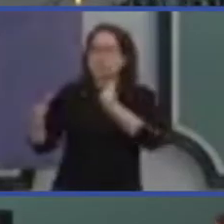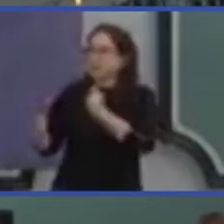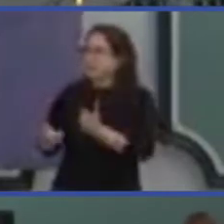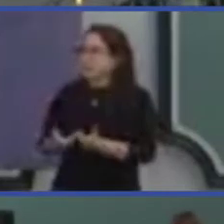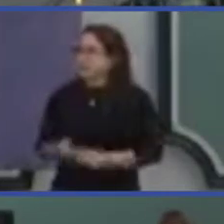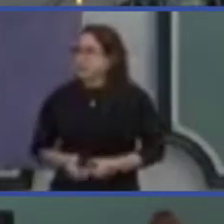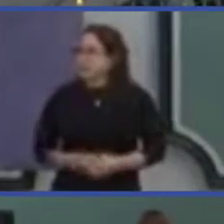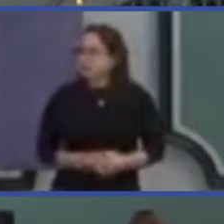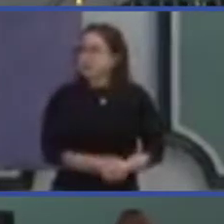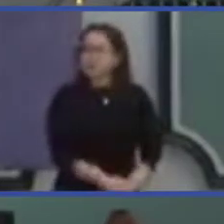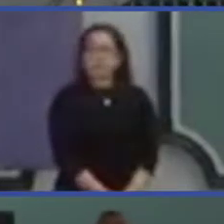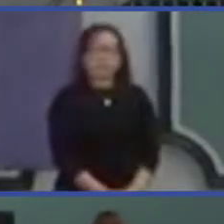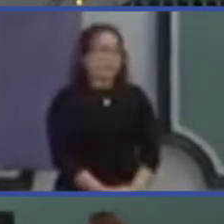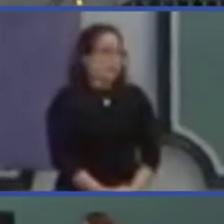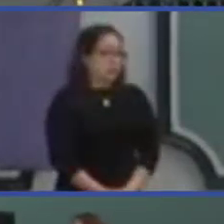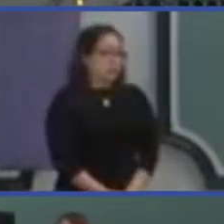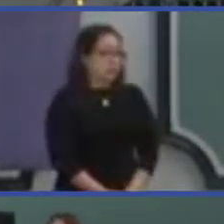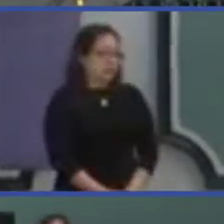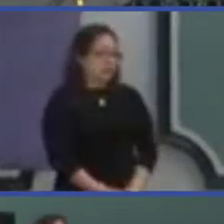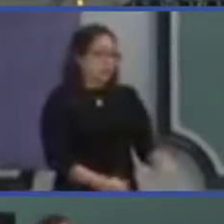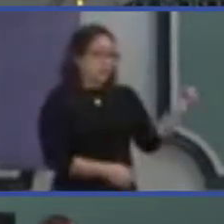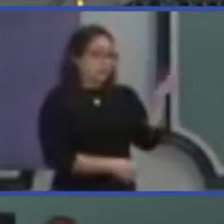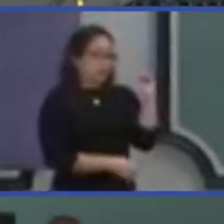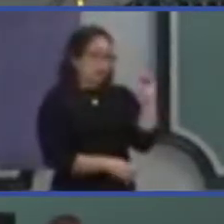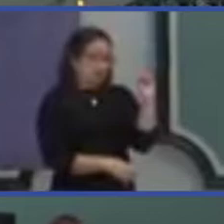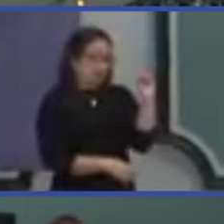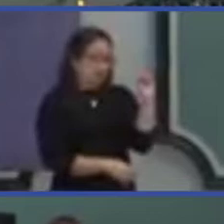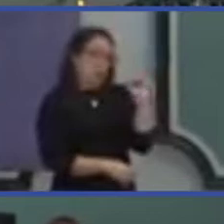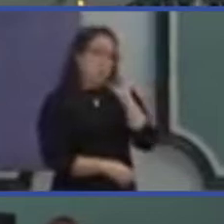¿Cero? No, porque entonces serían